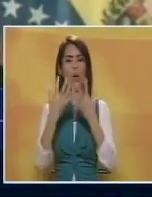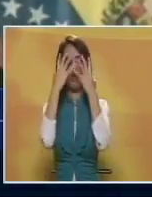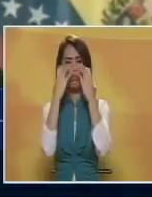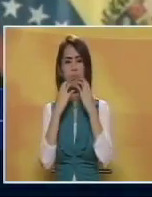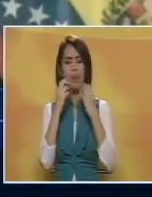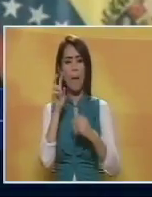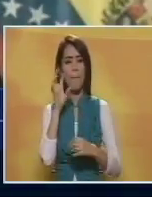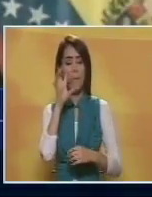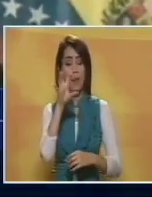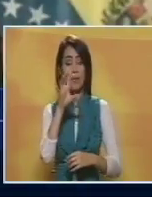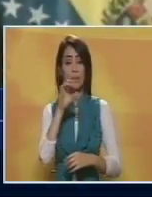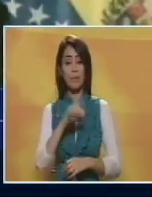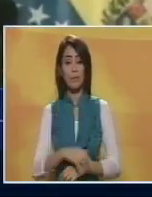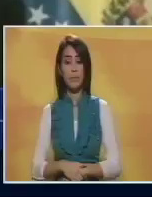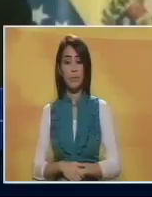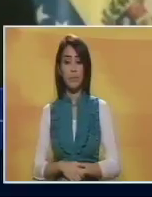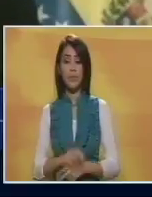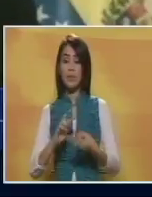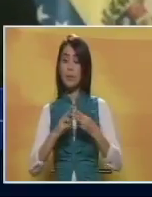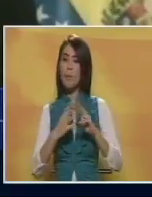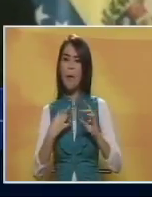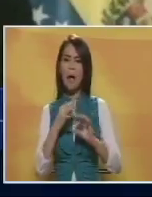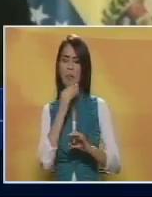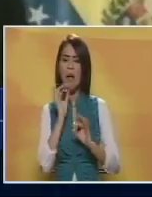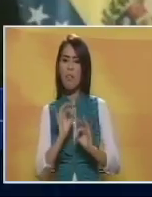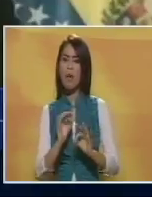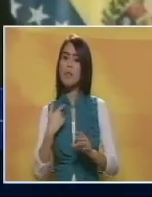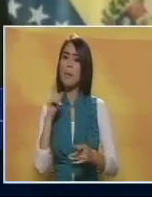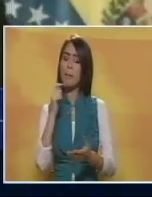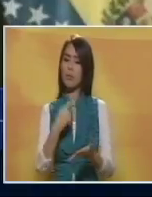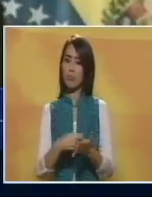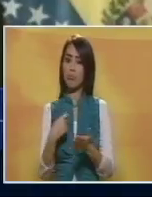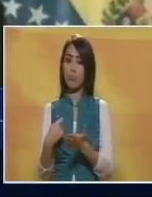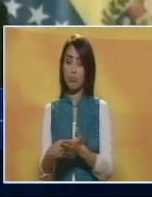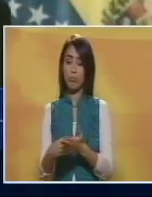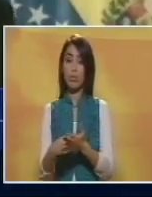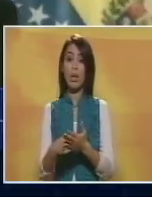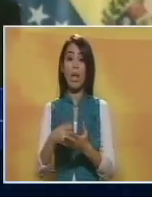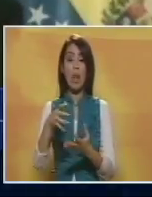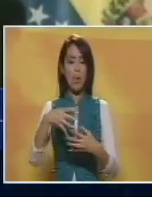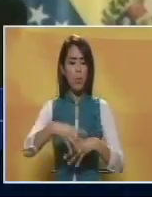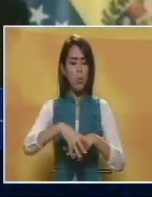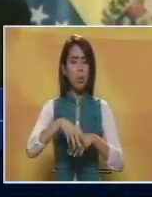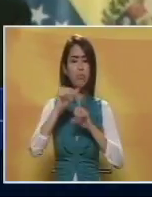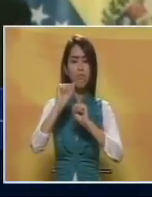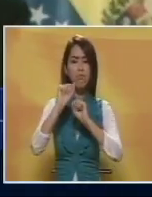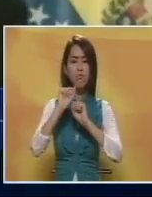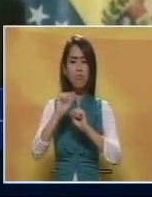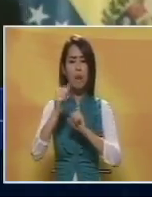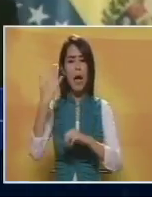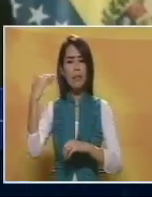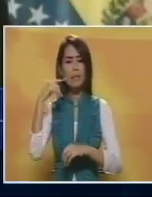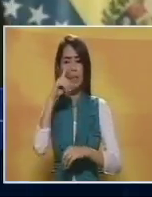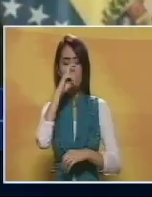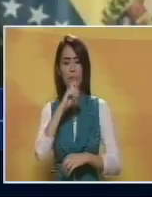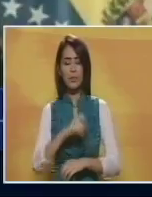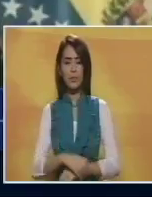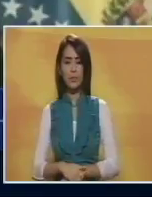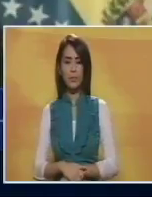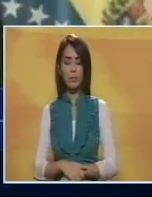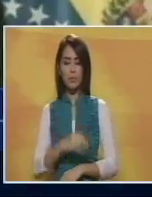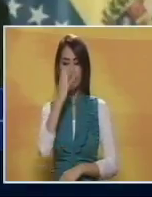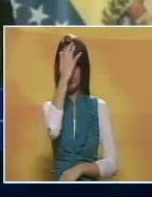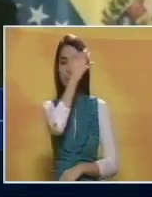desestabilización y también de haber cancelado las guarimbas el año pasado, que también estamos investigando, donde